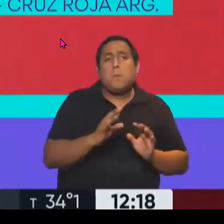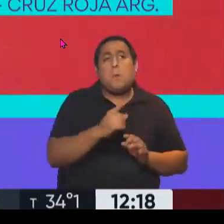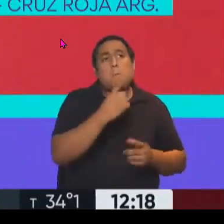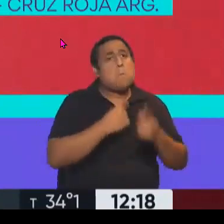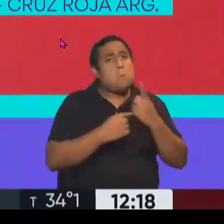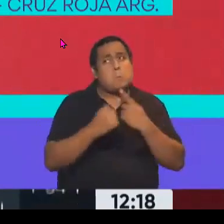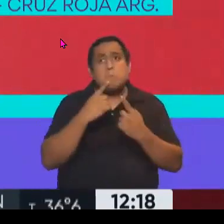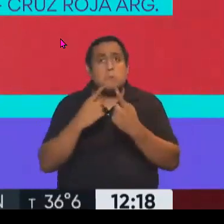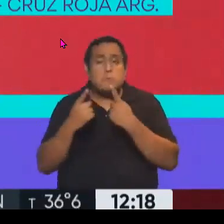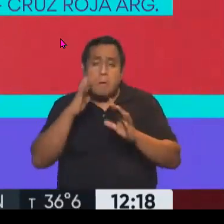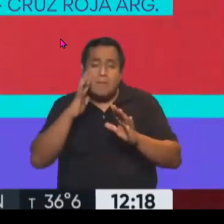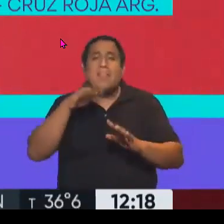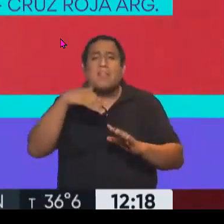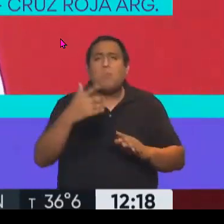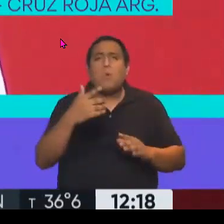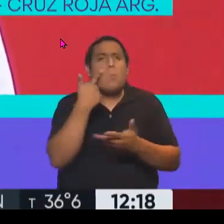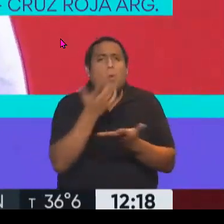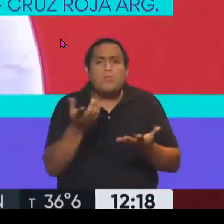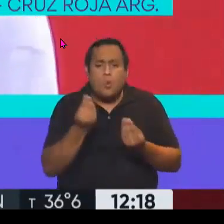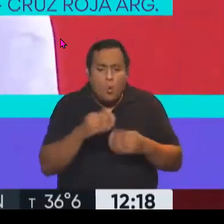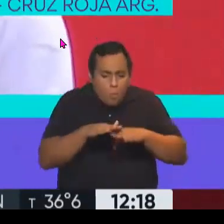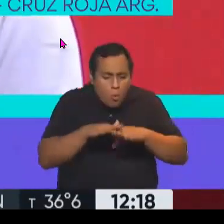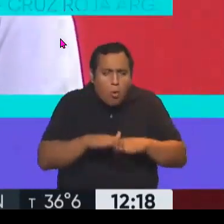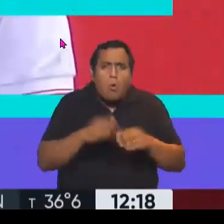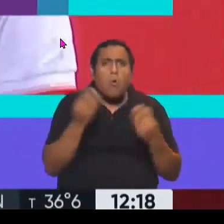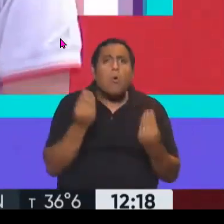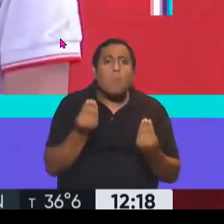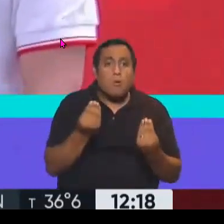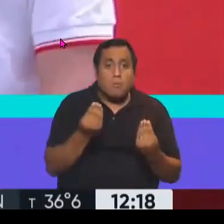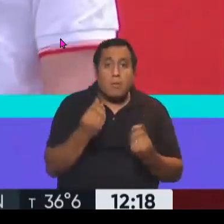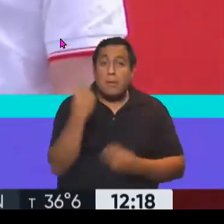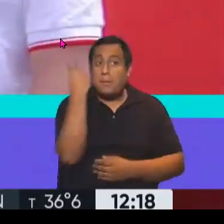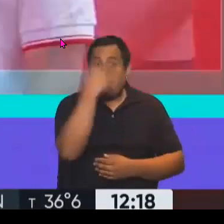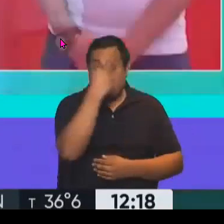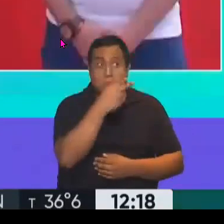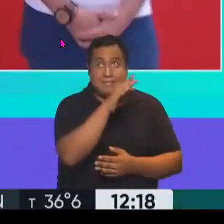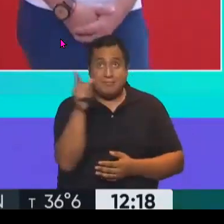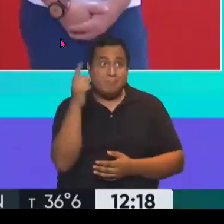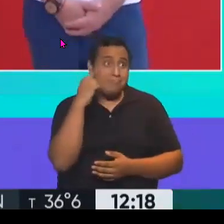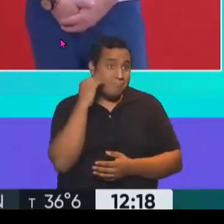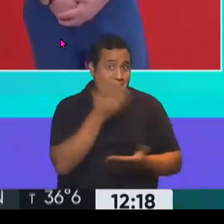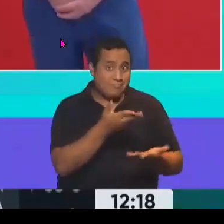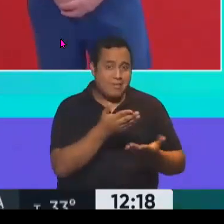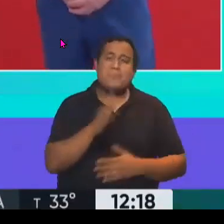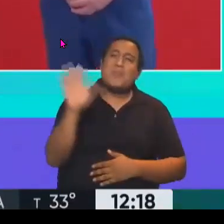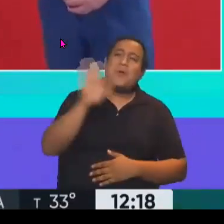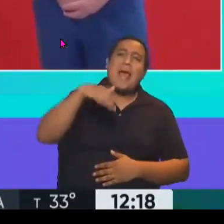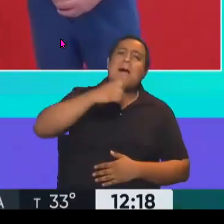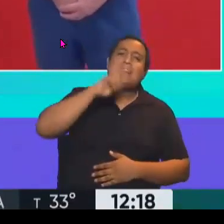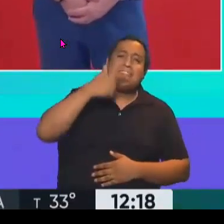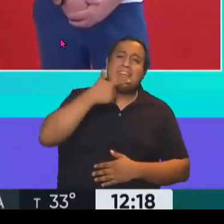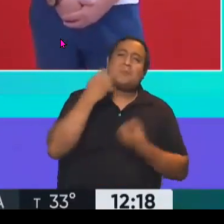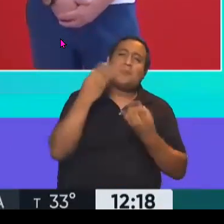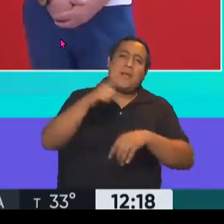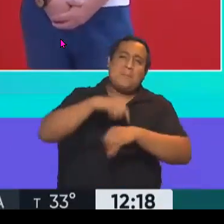parezca pertinente, vamos a demostrar en cámara cómo se realiza la RCP. Así que, Vero, te está escuchando Matías. Matías, ¿cómo estás? Buen mediodía,